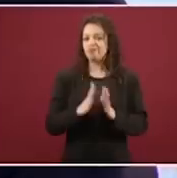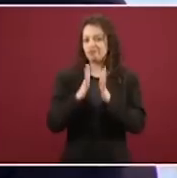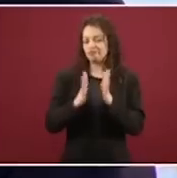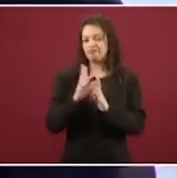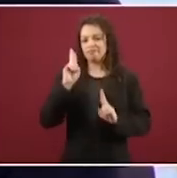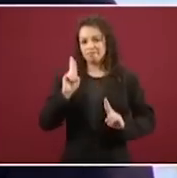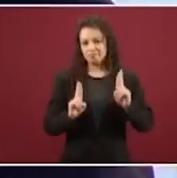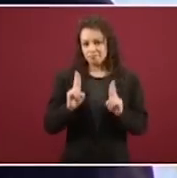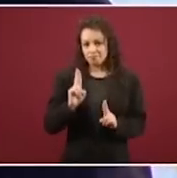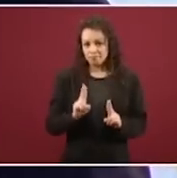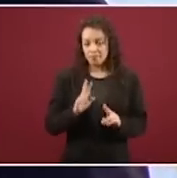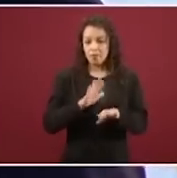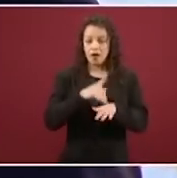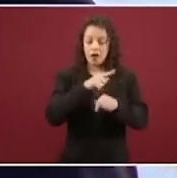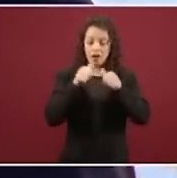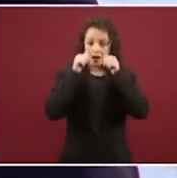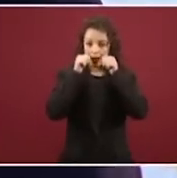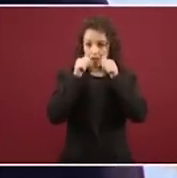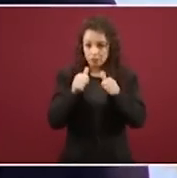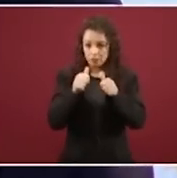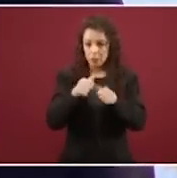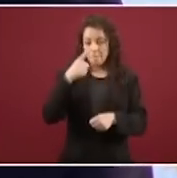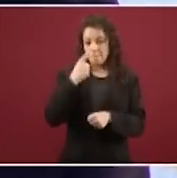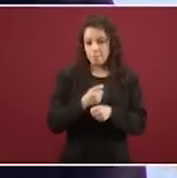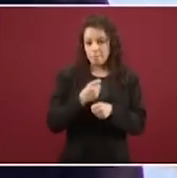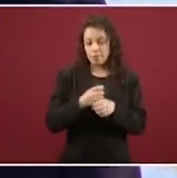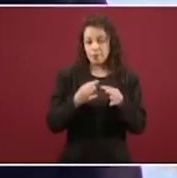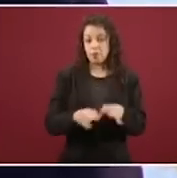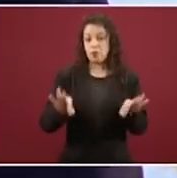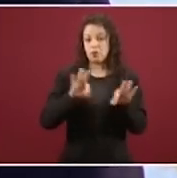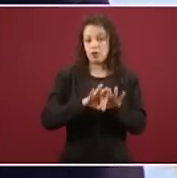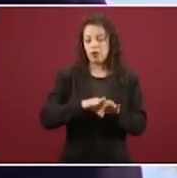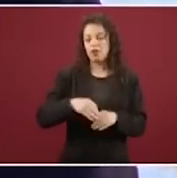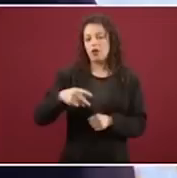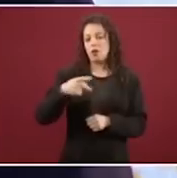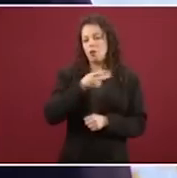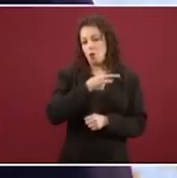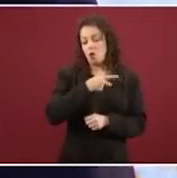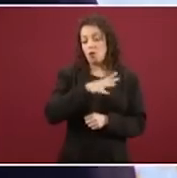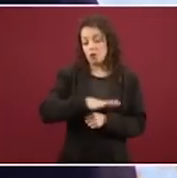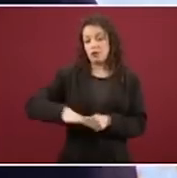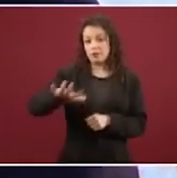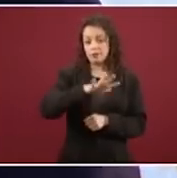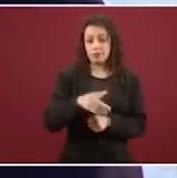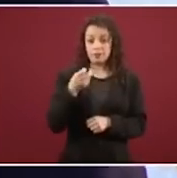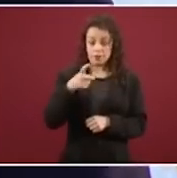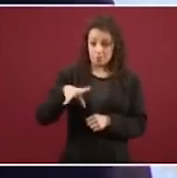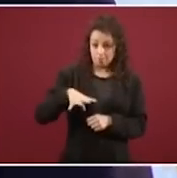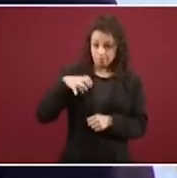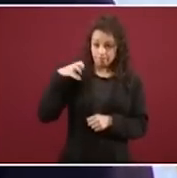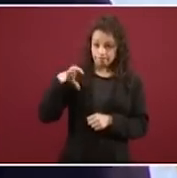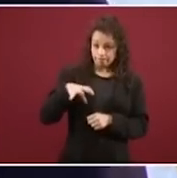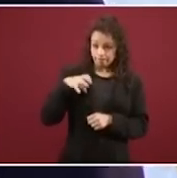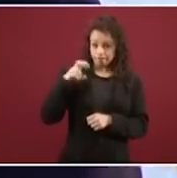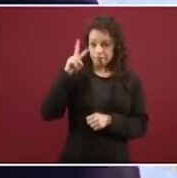atiende la prioridad nacional de primero los pobres. Es además un esfuerzo sustantivo